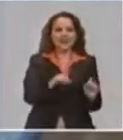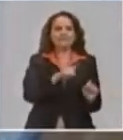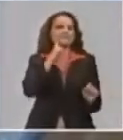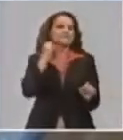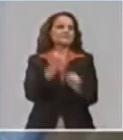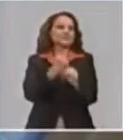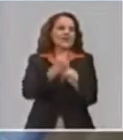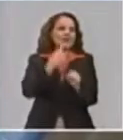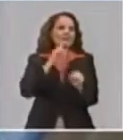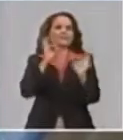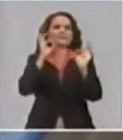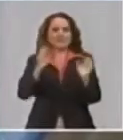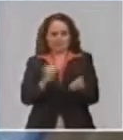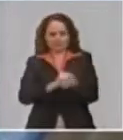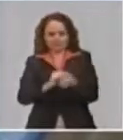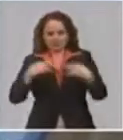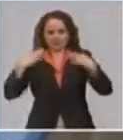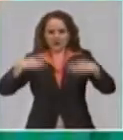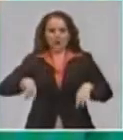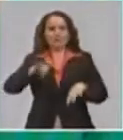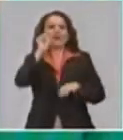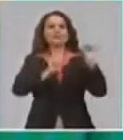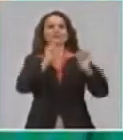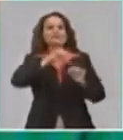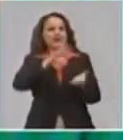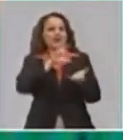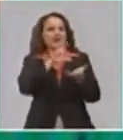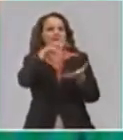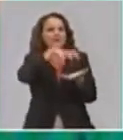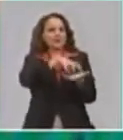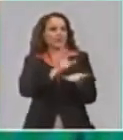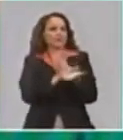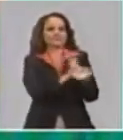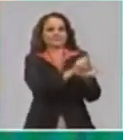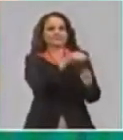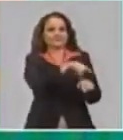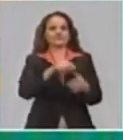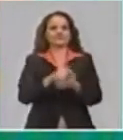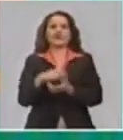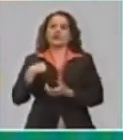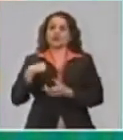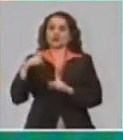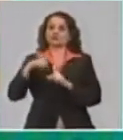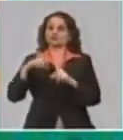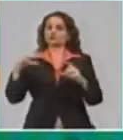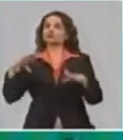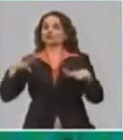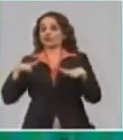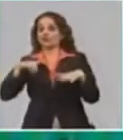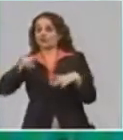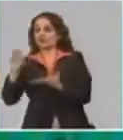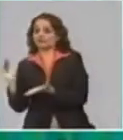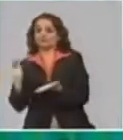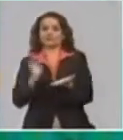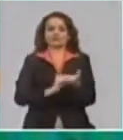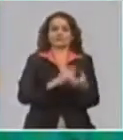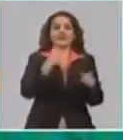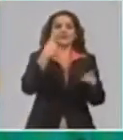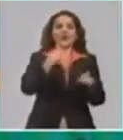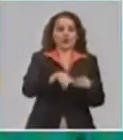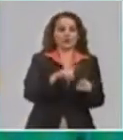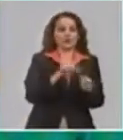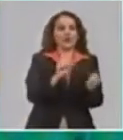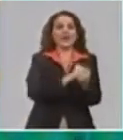higiene de los centros de aislamiento de la provincia. Me reubicaron acá en la lavandería, en Lavatín, complejo Lavatín, a